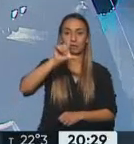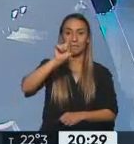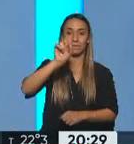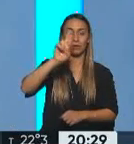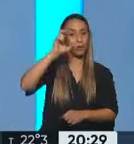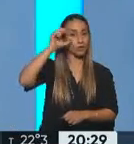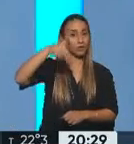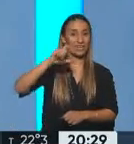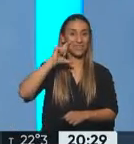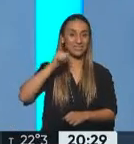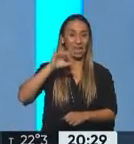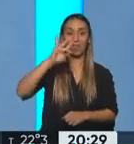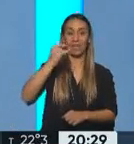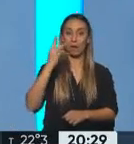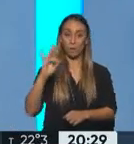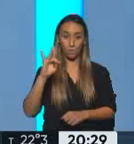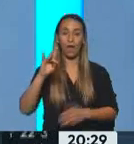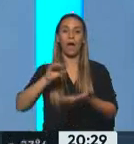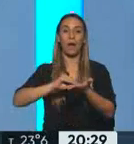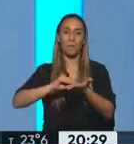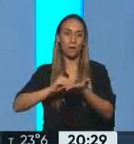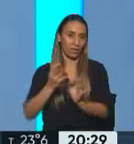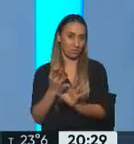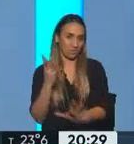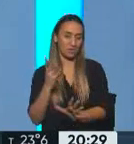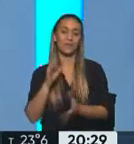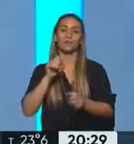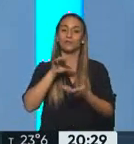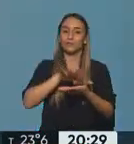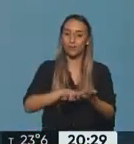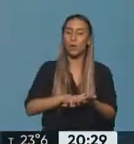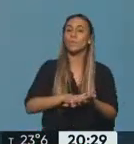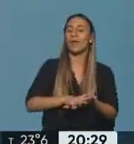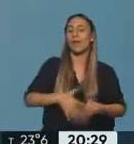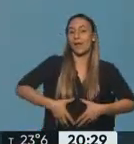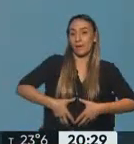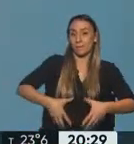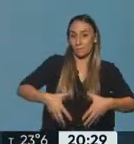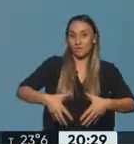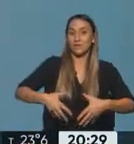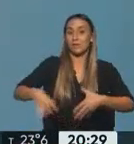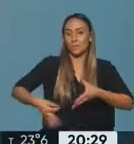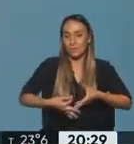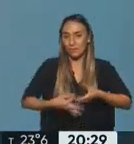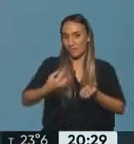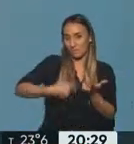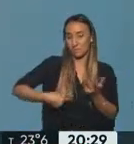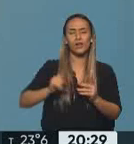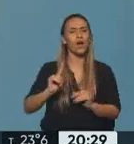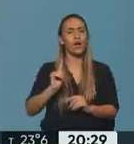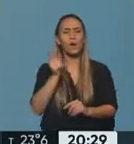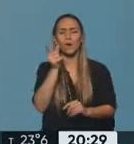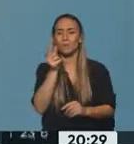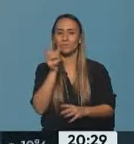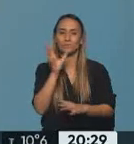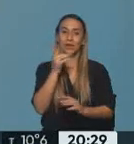Daud. Bienvenida. Abogada especialista en fertilidad asistida y gestación solidaria. Pero como cada palabra es importante, por sí. Supuesto,